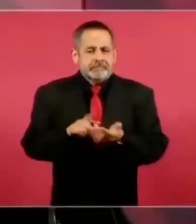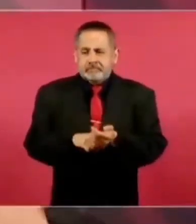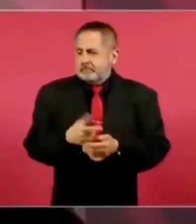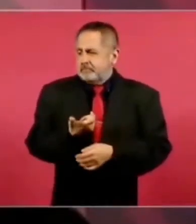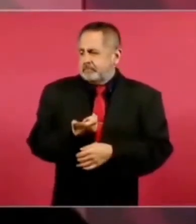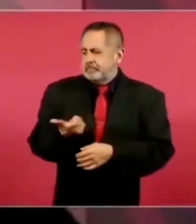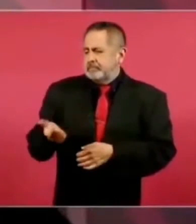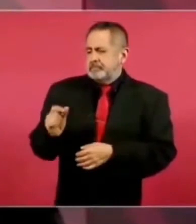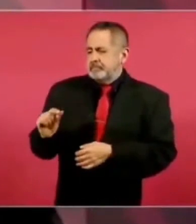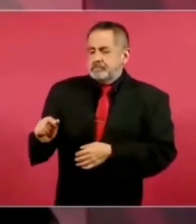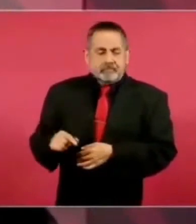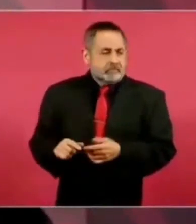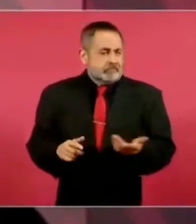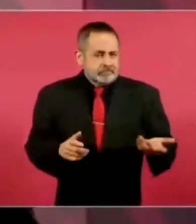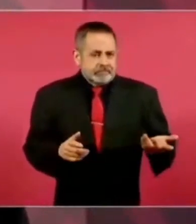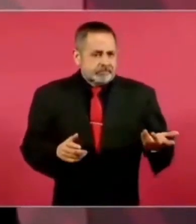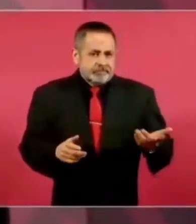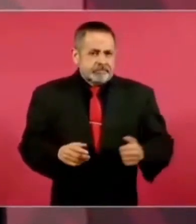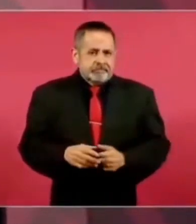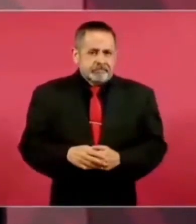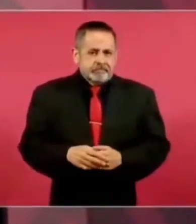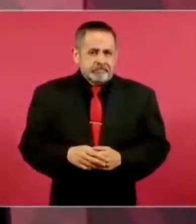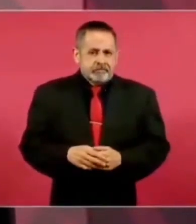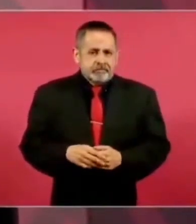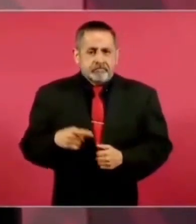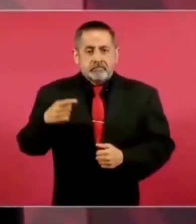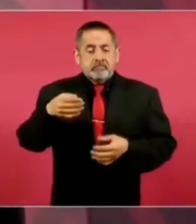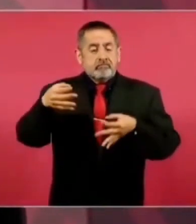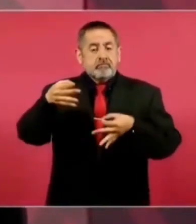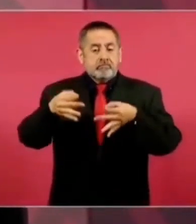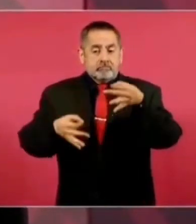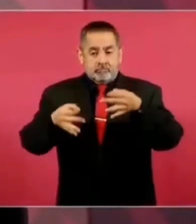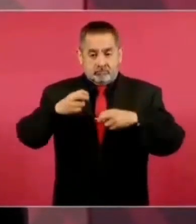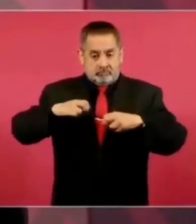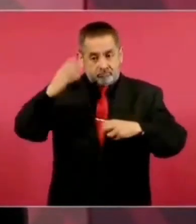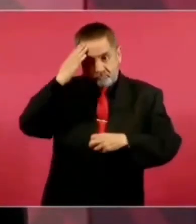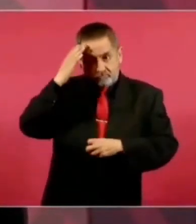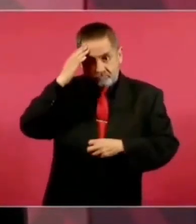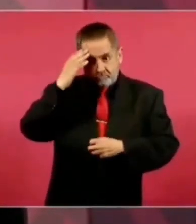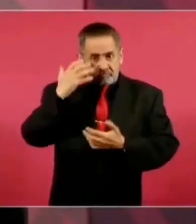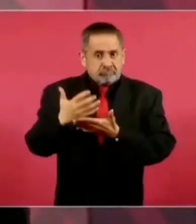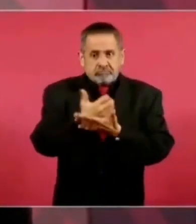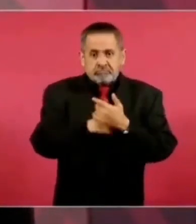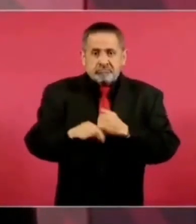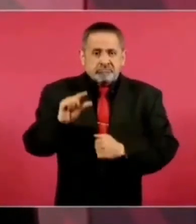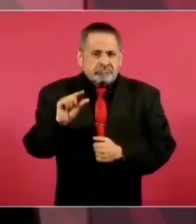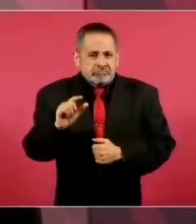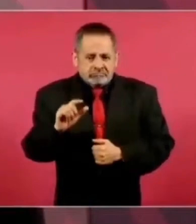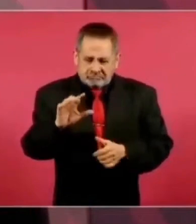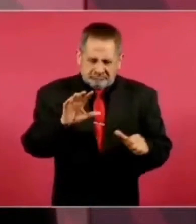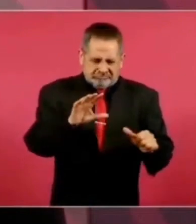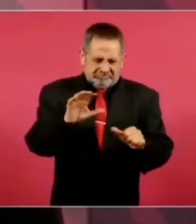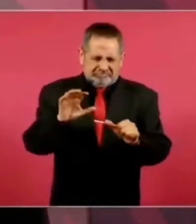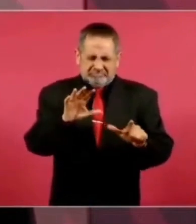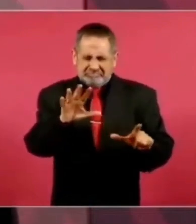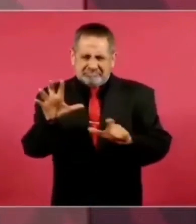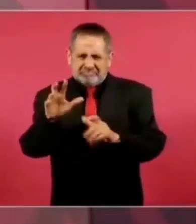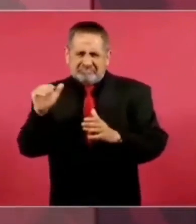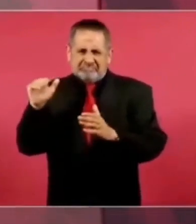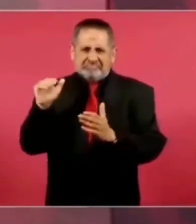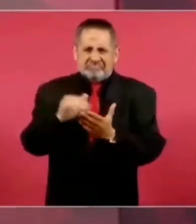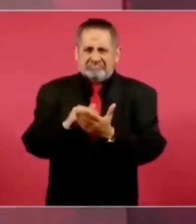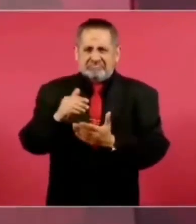pagado, un ministro de la Corte que gana 600, 700 mil pesos